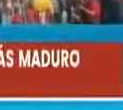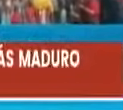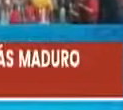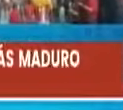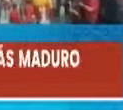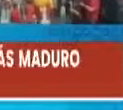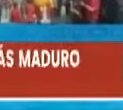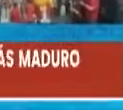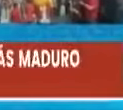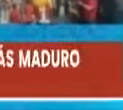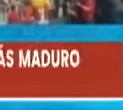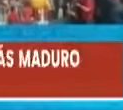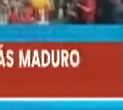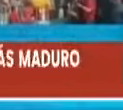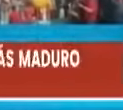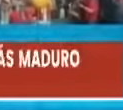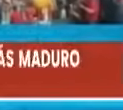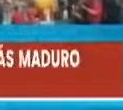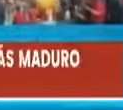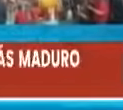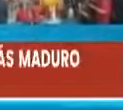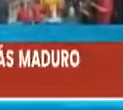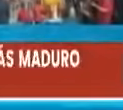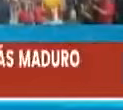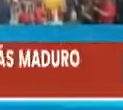Lo que viene para Venezuela